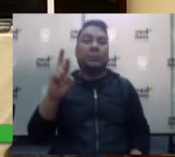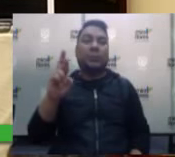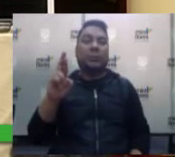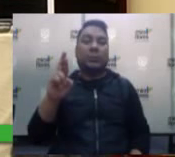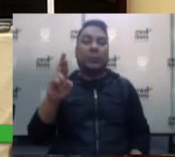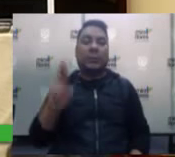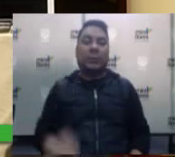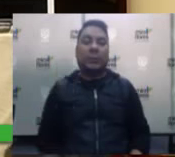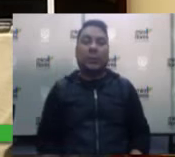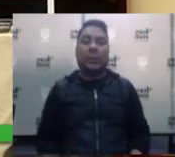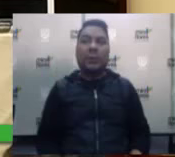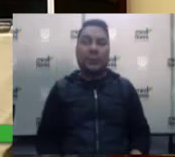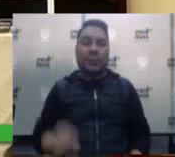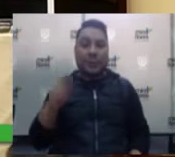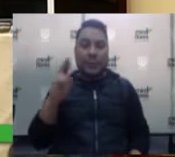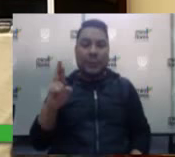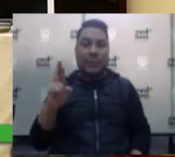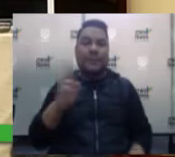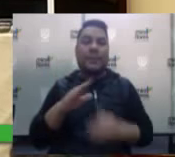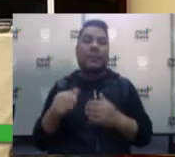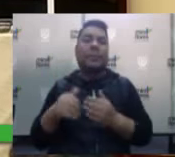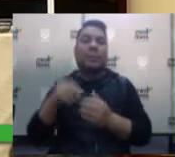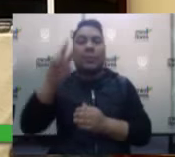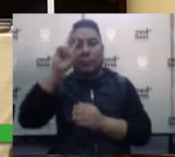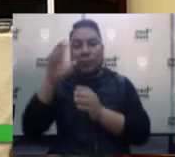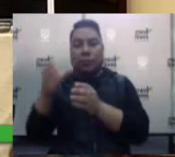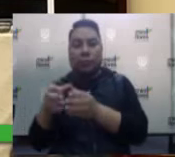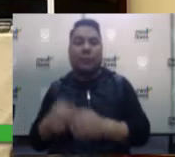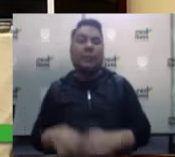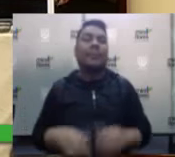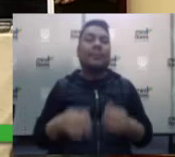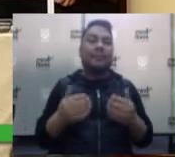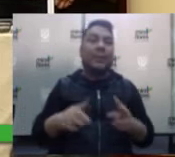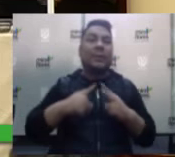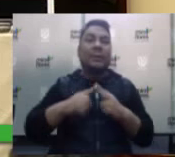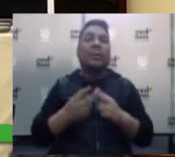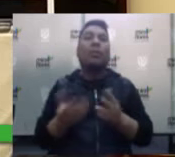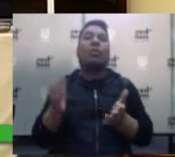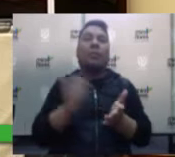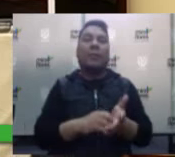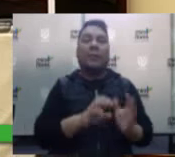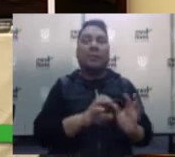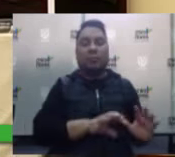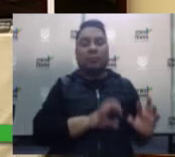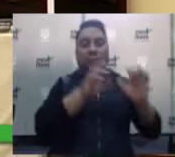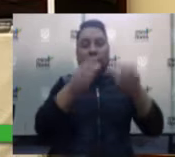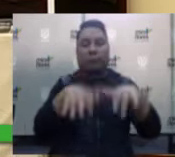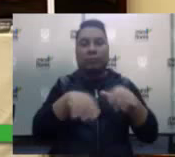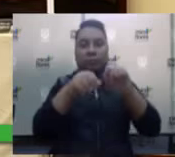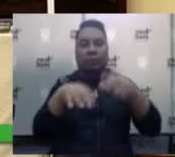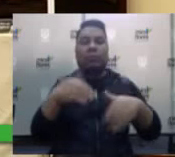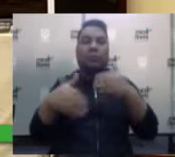R. La letra R, todos por el Perú. Iniciamos ahora entonces nuevamente las